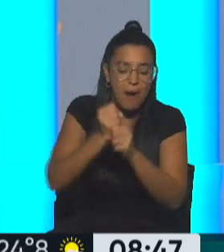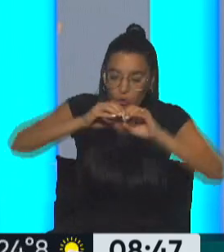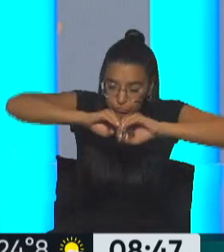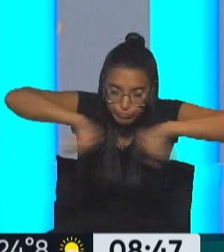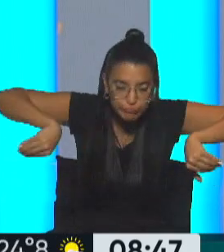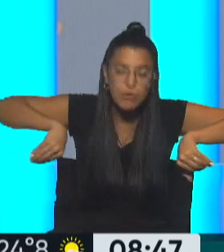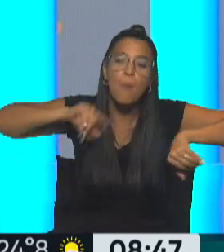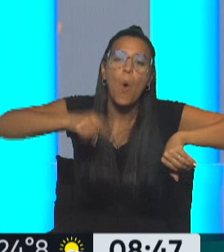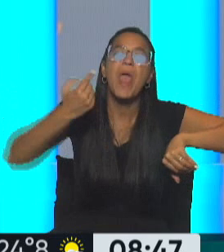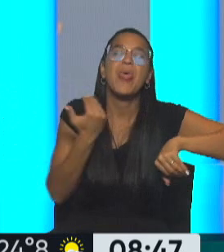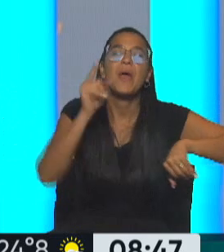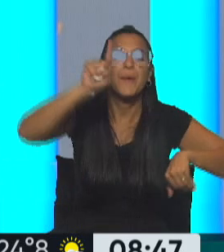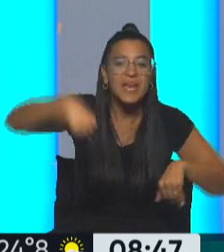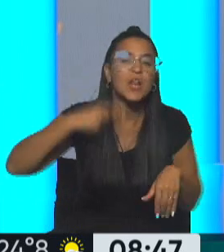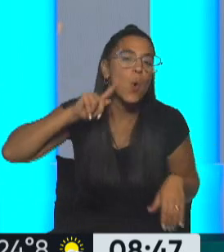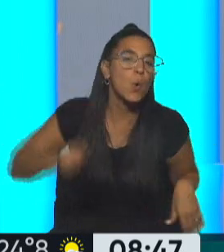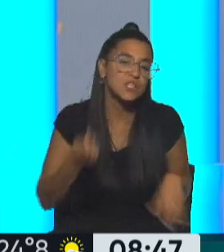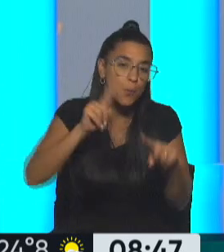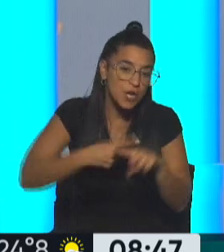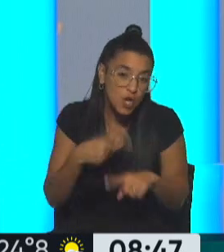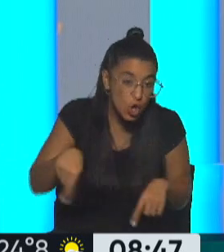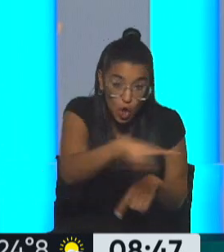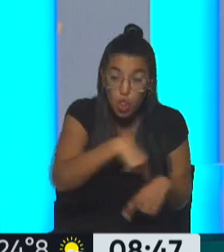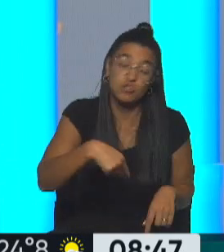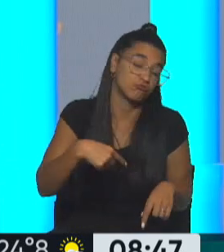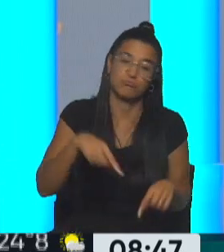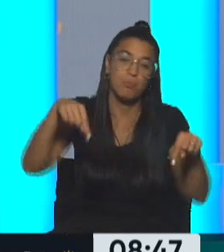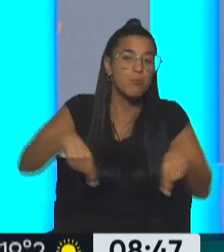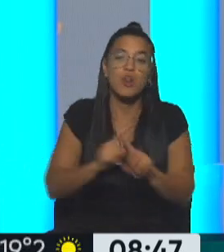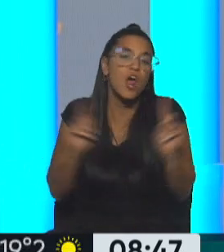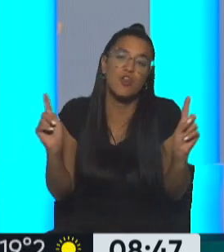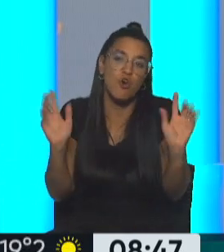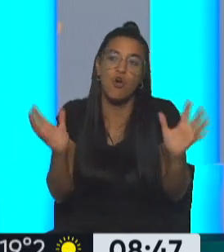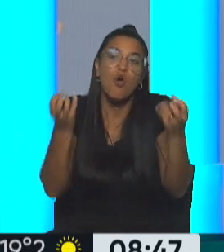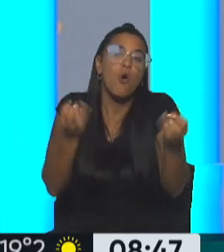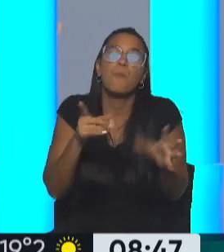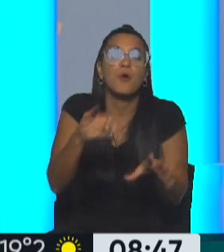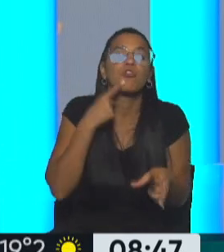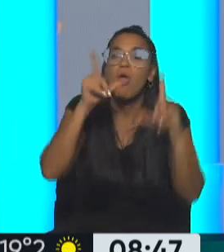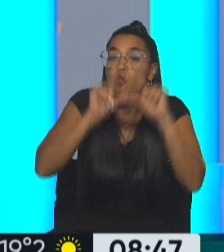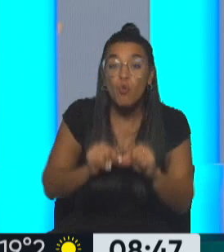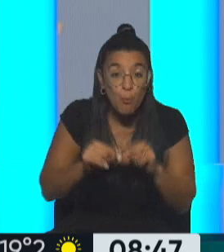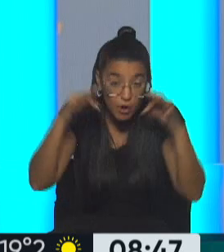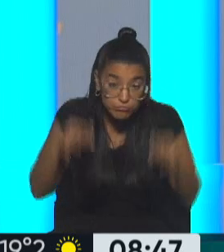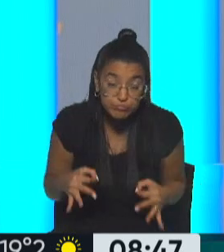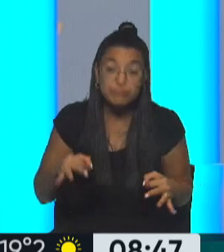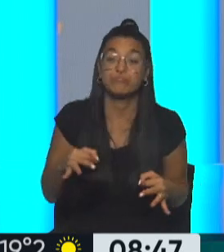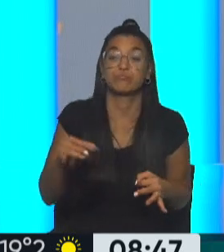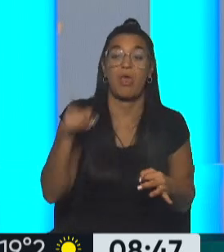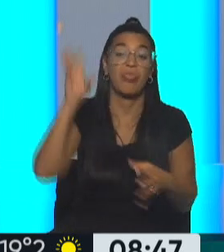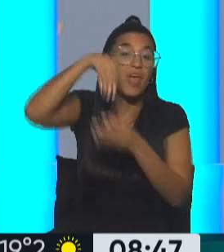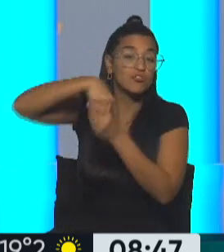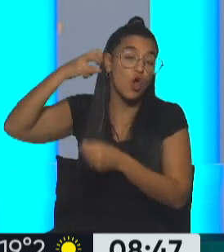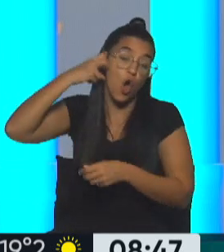interno posibilite el juicio político de todos. Por ahora no. Claramente no, porque hay los números necesarios en el